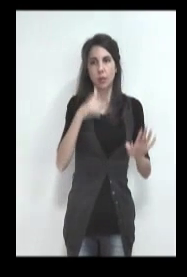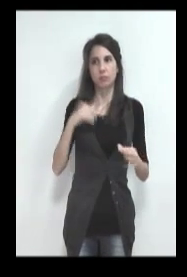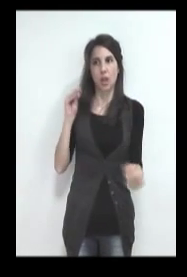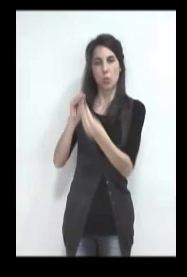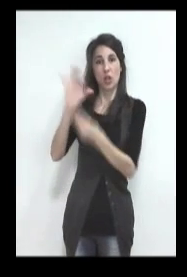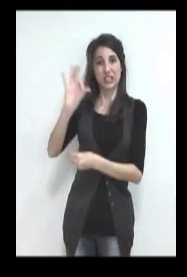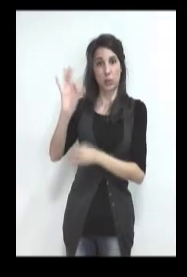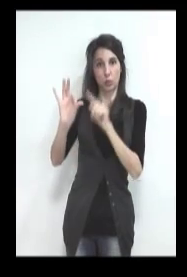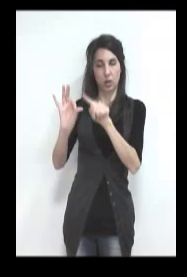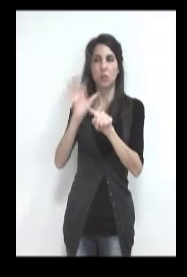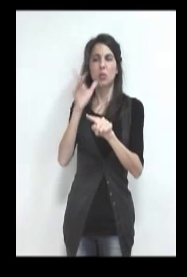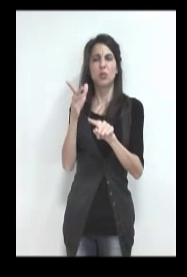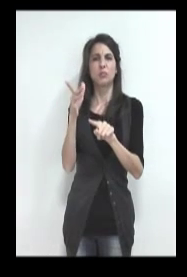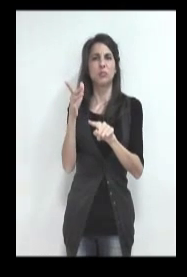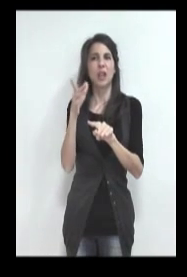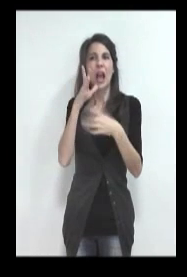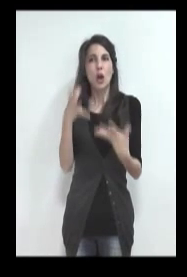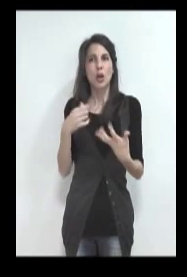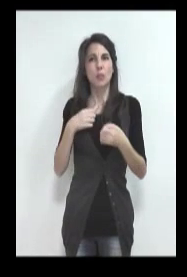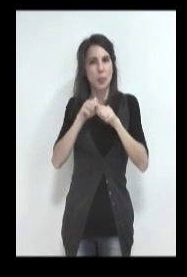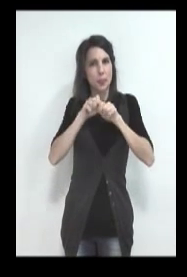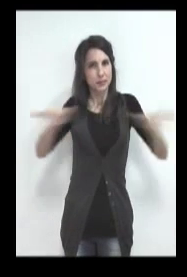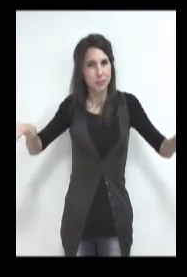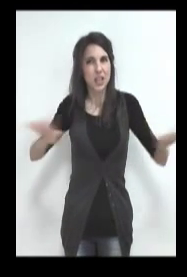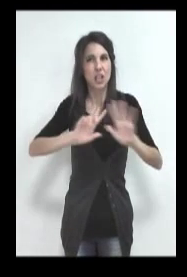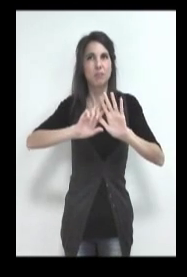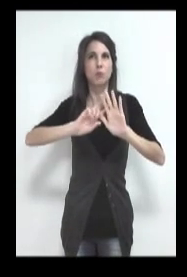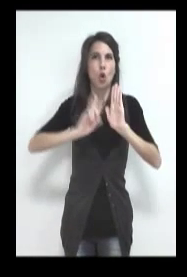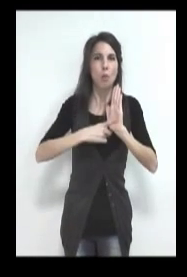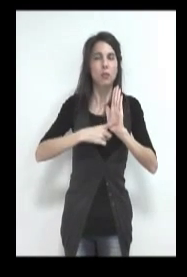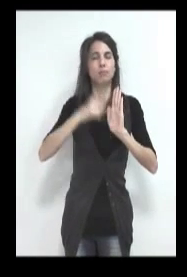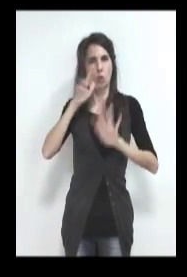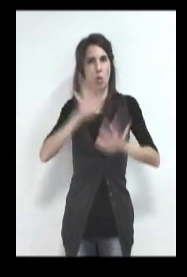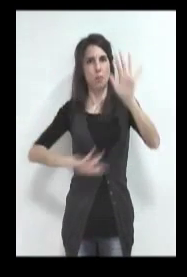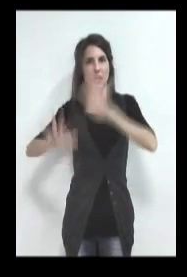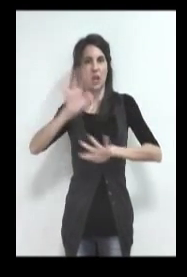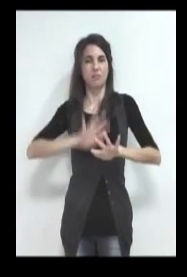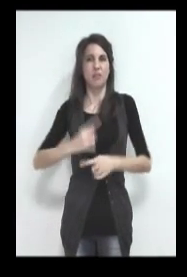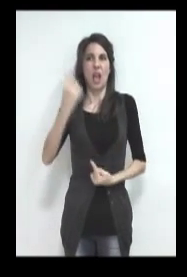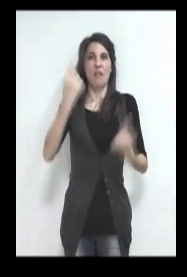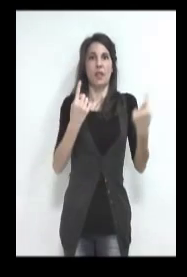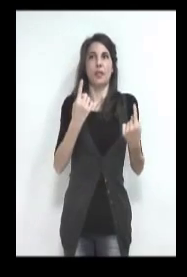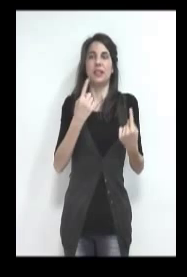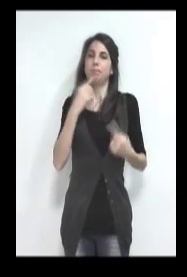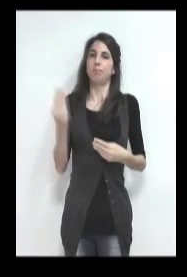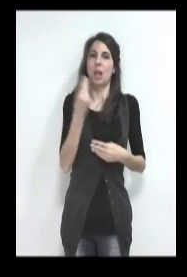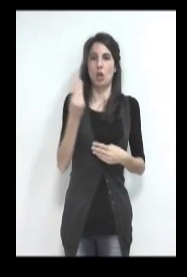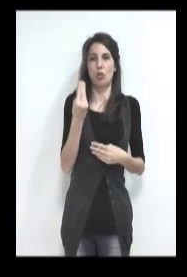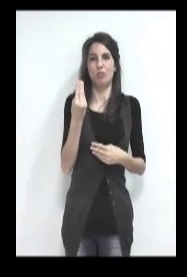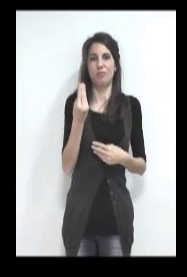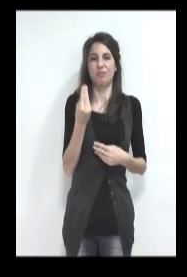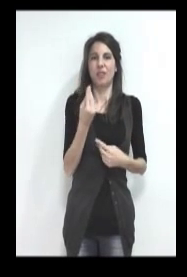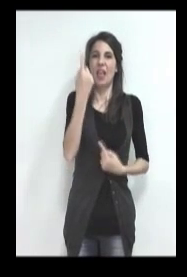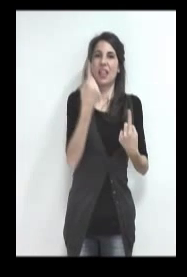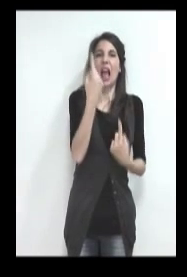Saturnino, hacer un despliegue global, esto va a ser muy complicado. Lo dice César, esto es mejor hacer cosas bien hechas parcialmente que